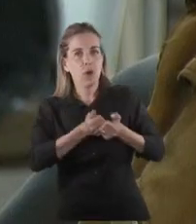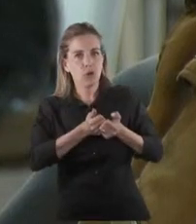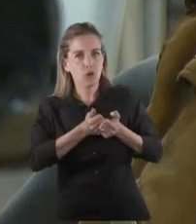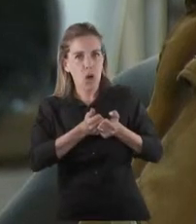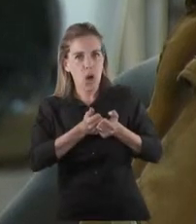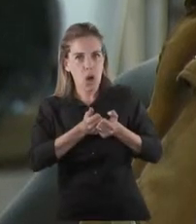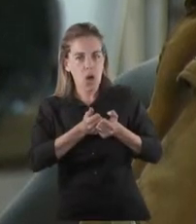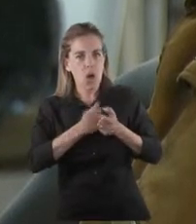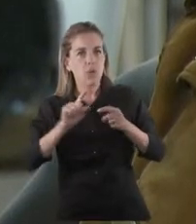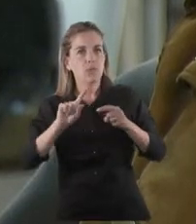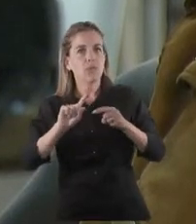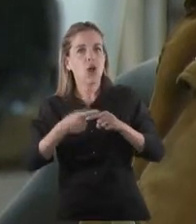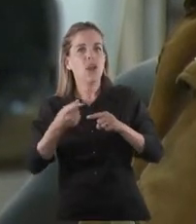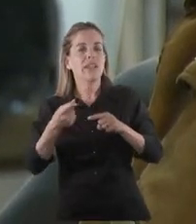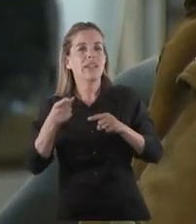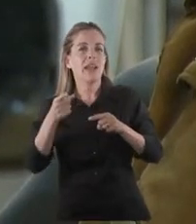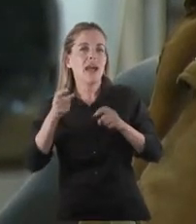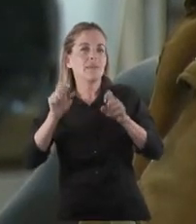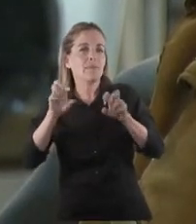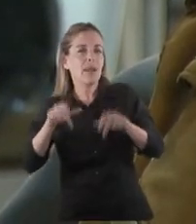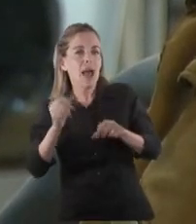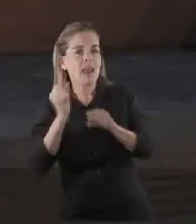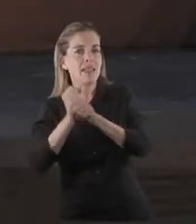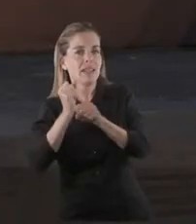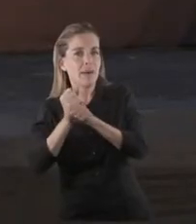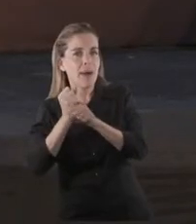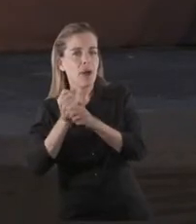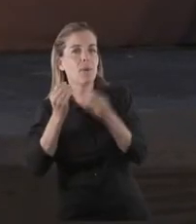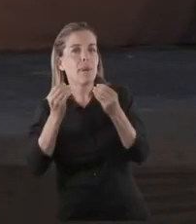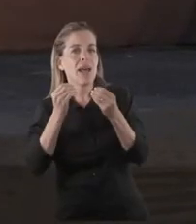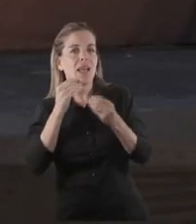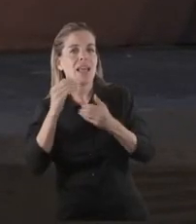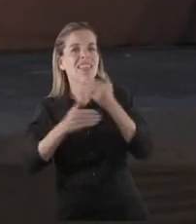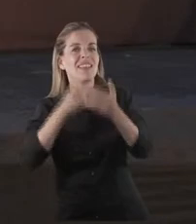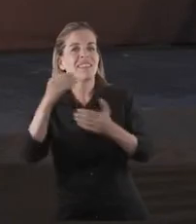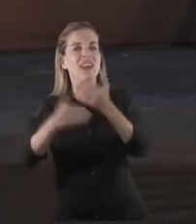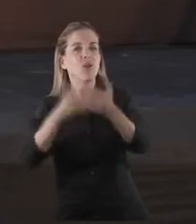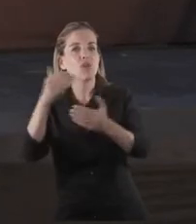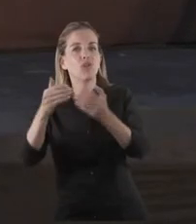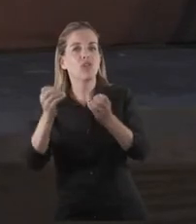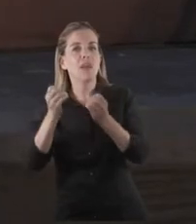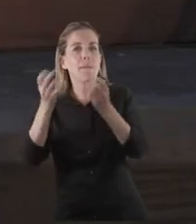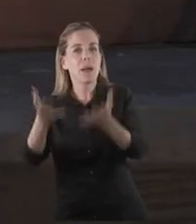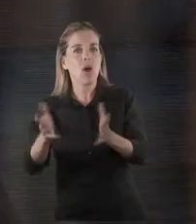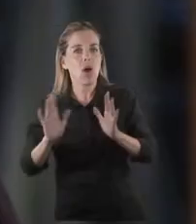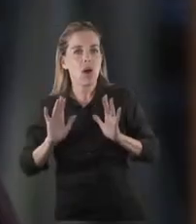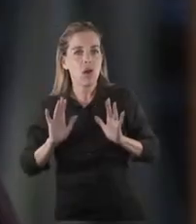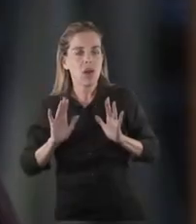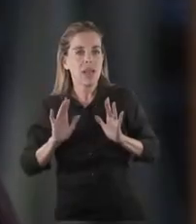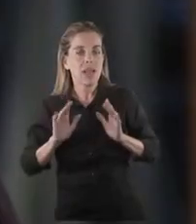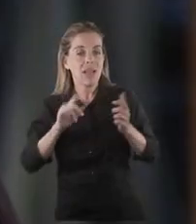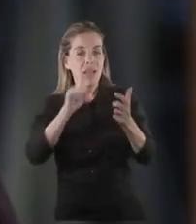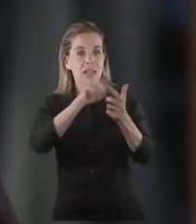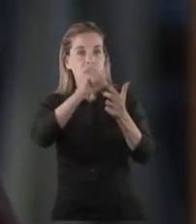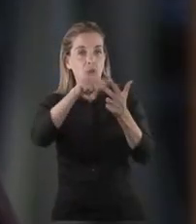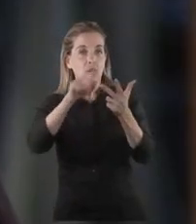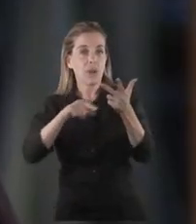con todas esas políticas para el que el desarrollo sea muchísimo más importante. Si no tenemos esas tres